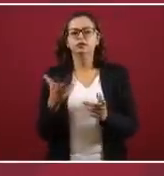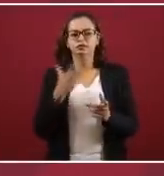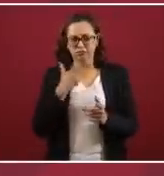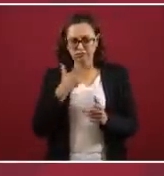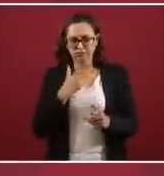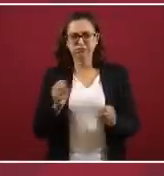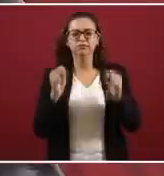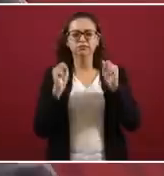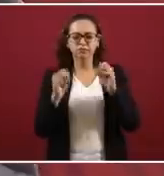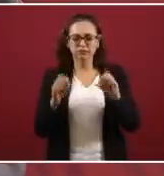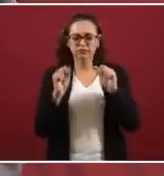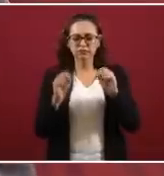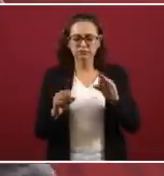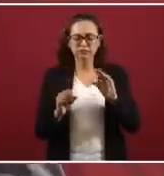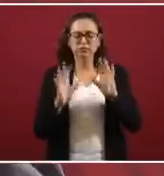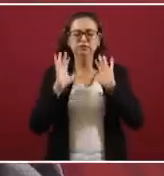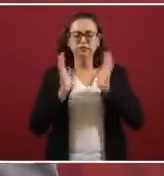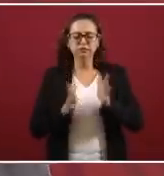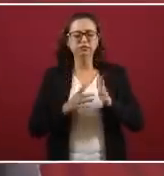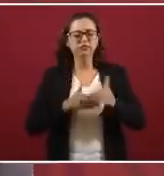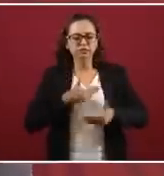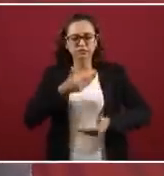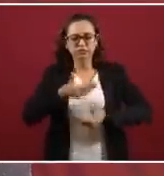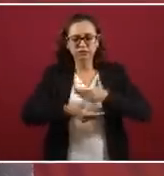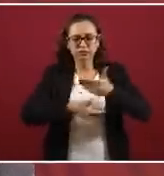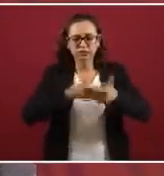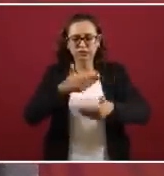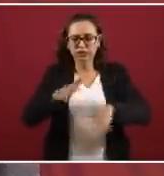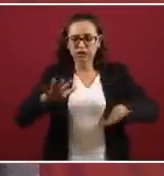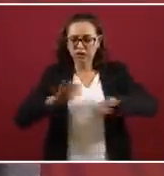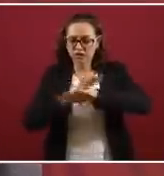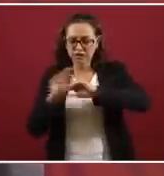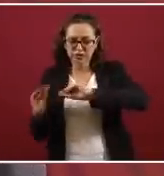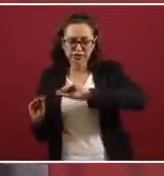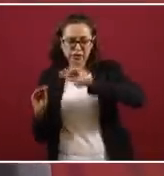oficinas, está en proceso de cambiarse,